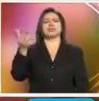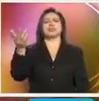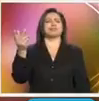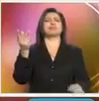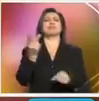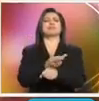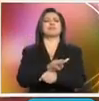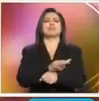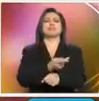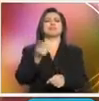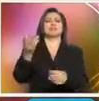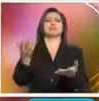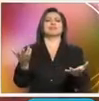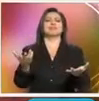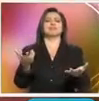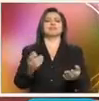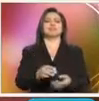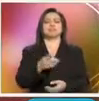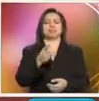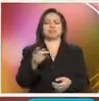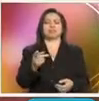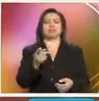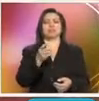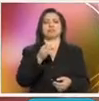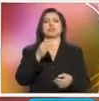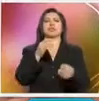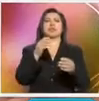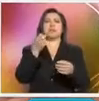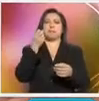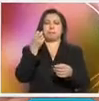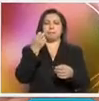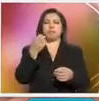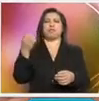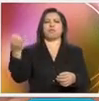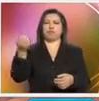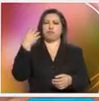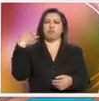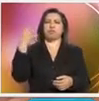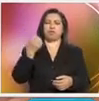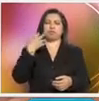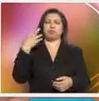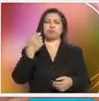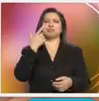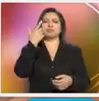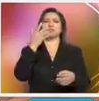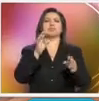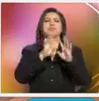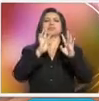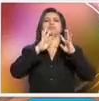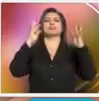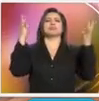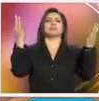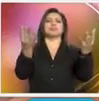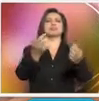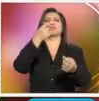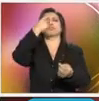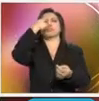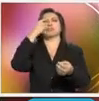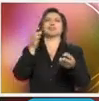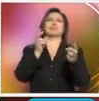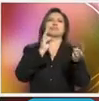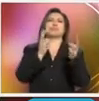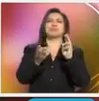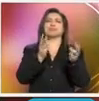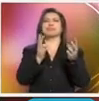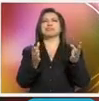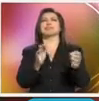La propuesta del foro es esa, ir y abrir un poco las fronteras a través de películas, unas muy divertidas,